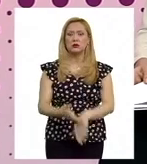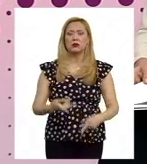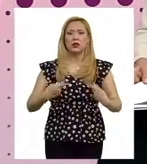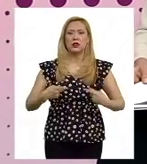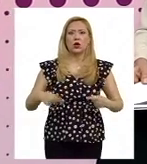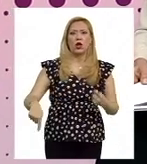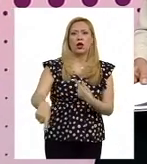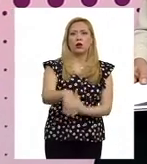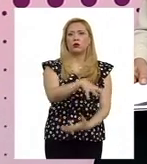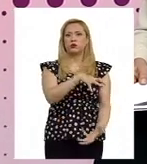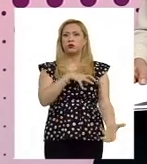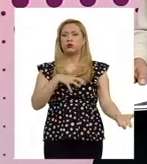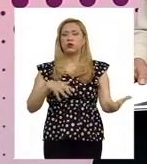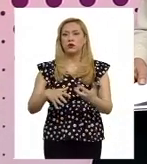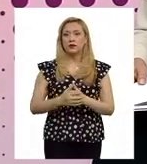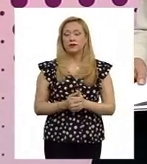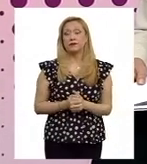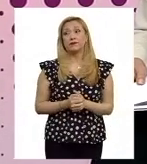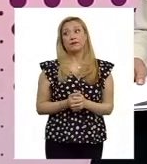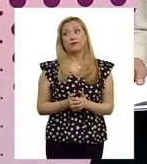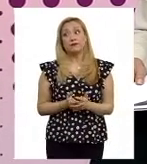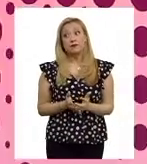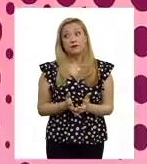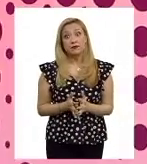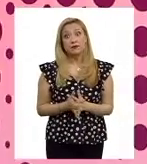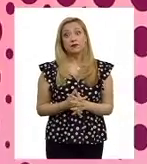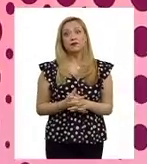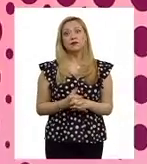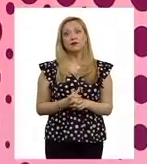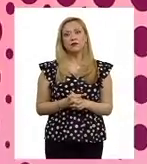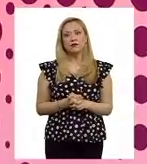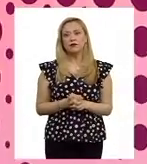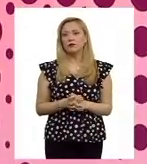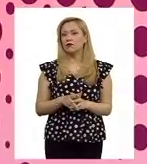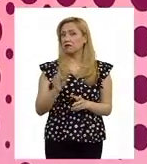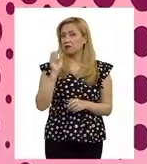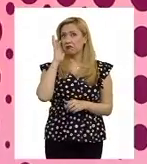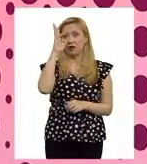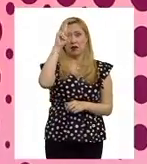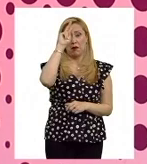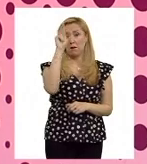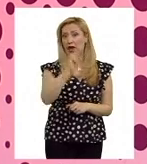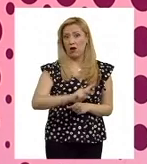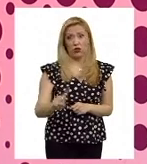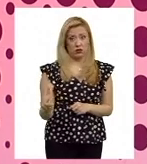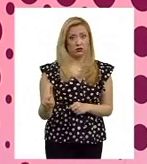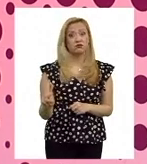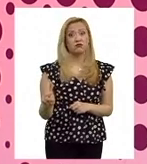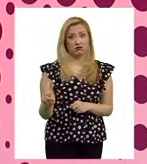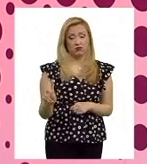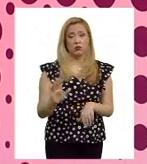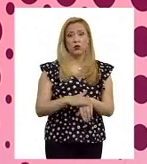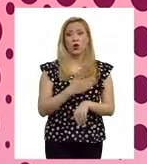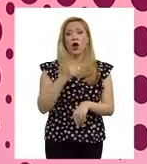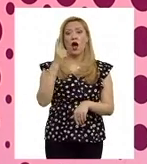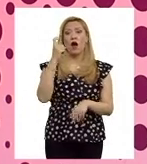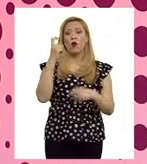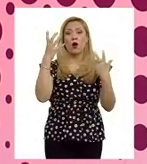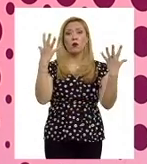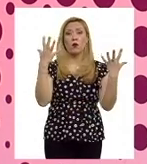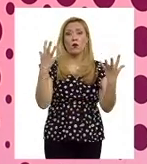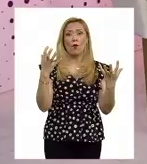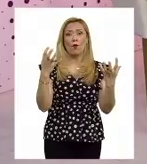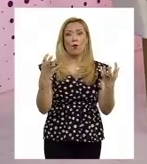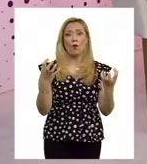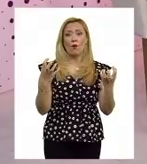que sabemos. Entonces, esto se va a empeorar con las sequías y con la escasez de las aguas. Vamos a tener